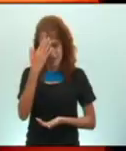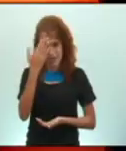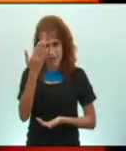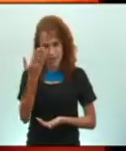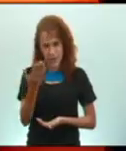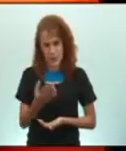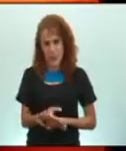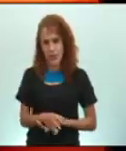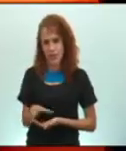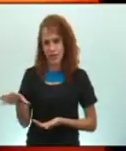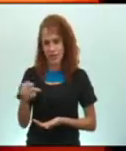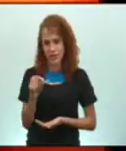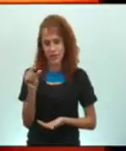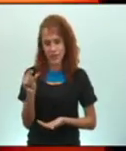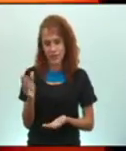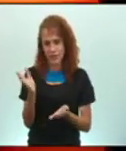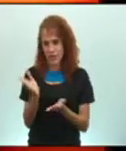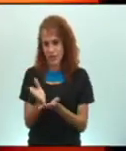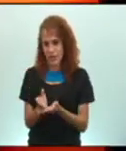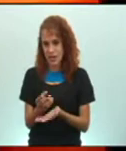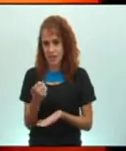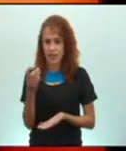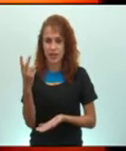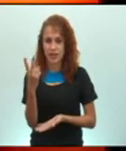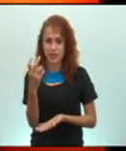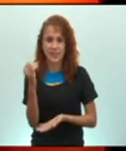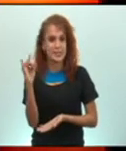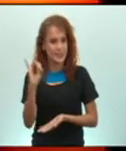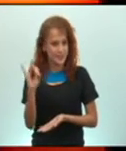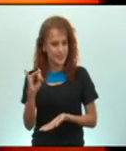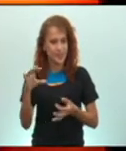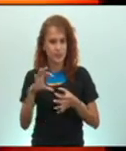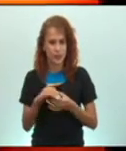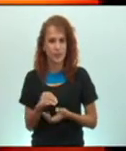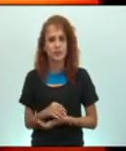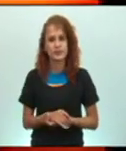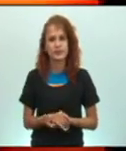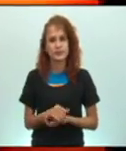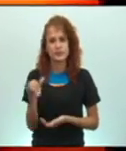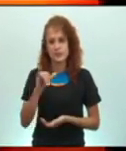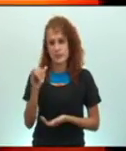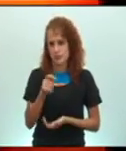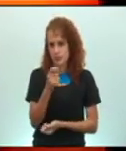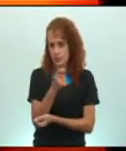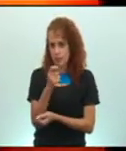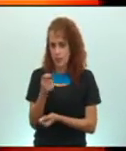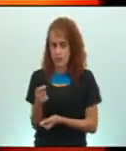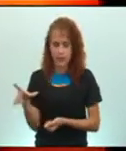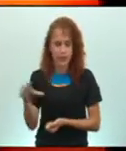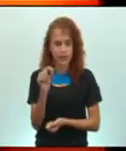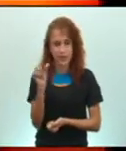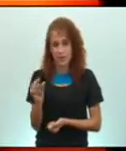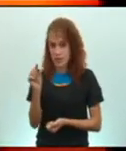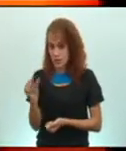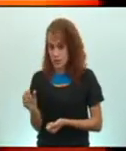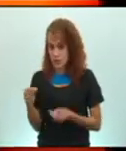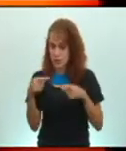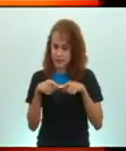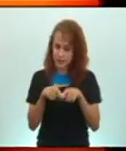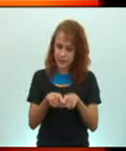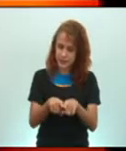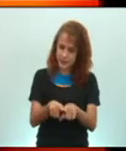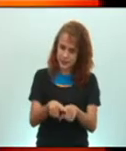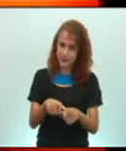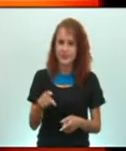Un saludo especial a nuestros estudiantes de séptimo grado, por supuesto también a sus docentes y a las personas que deciden acompañarnos en este recorrido